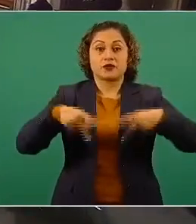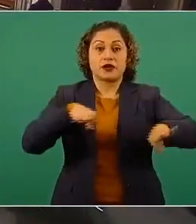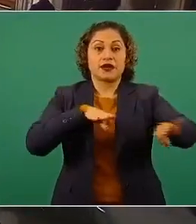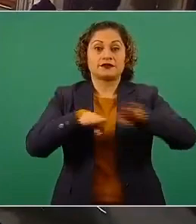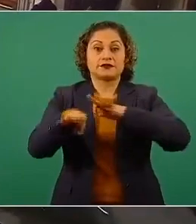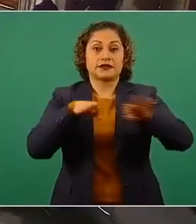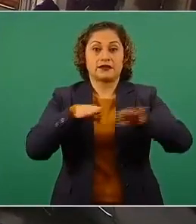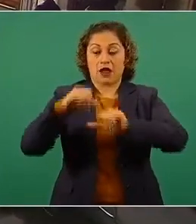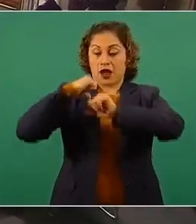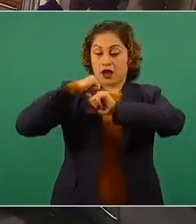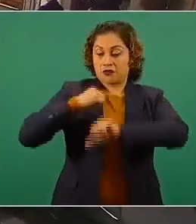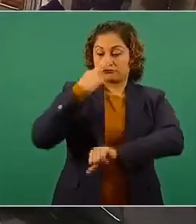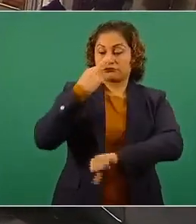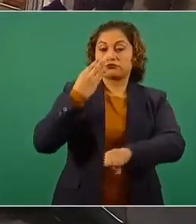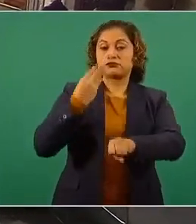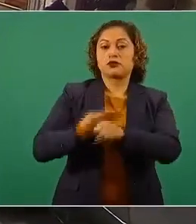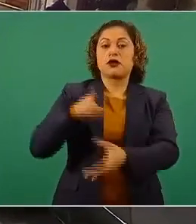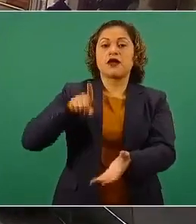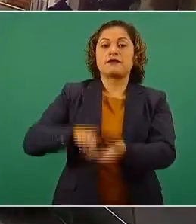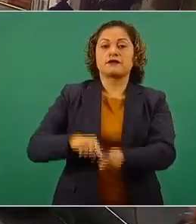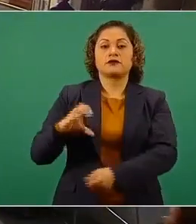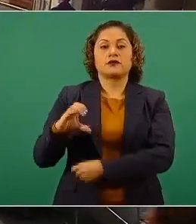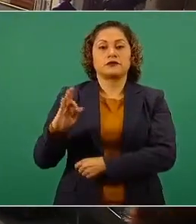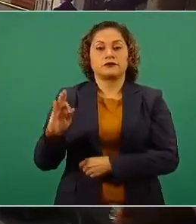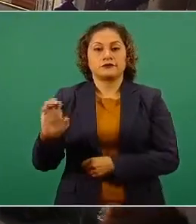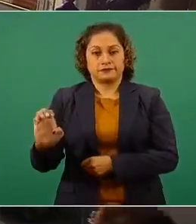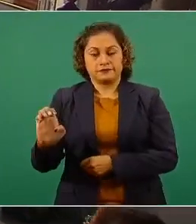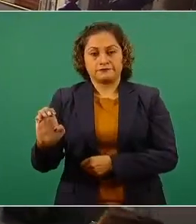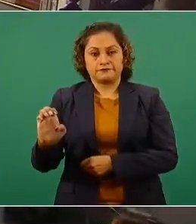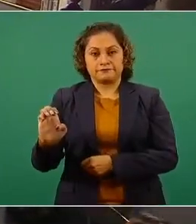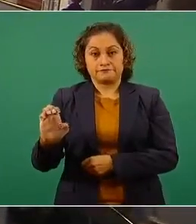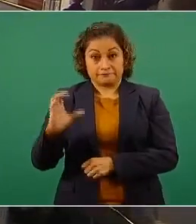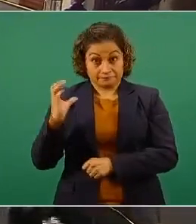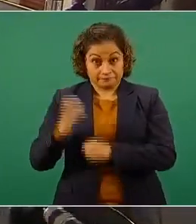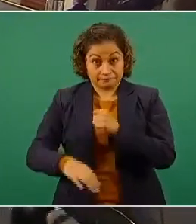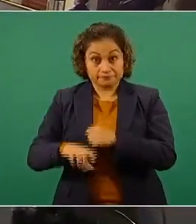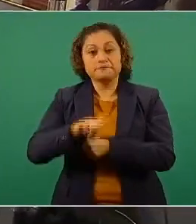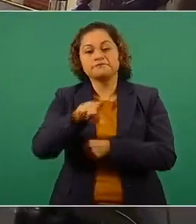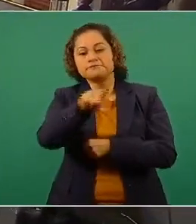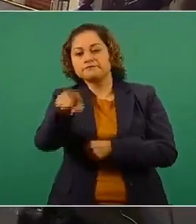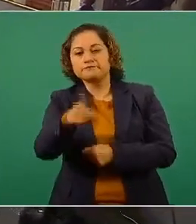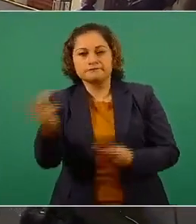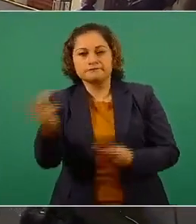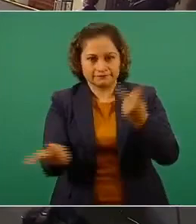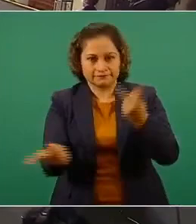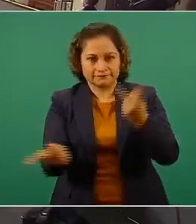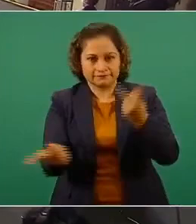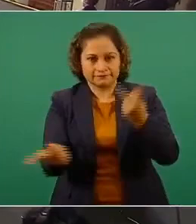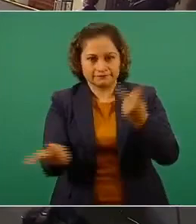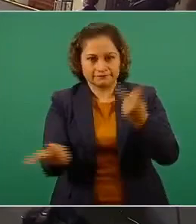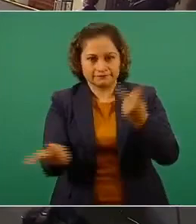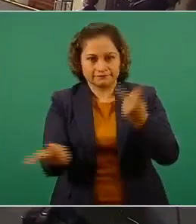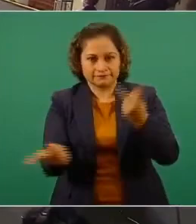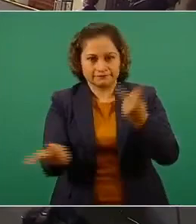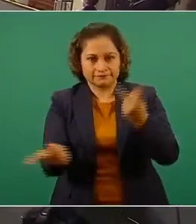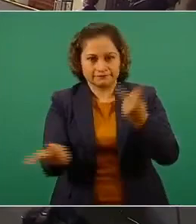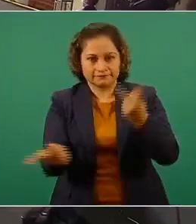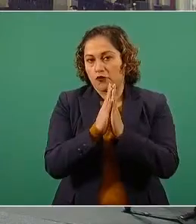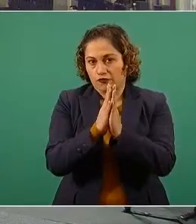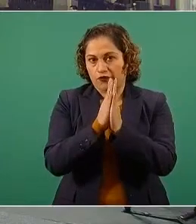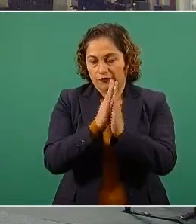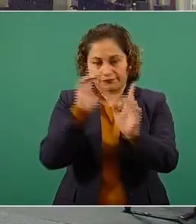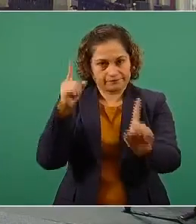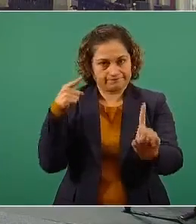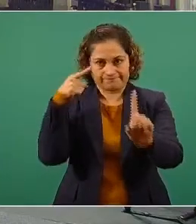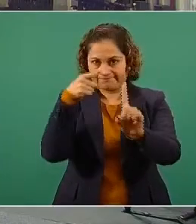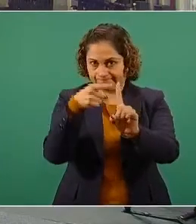Comisión Federal de Electricidad y al final todas las preguntas de ustedes y las respuestas. Puntualizar algunas